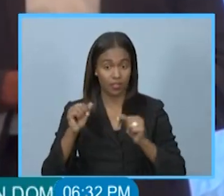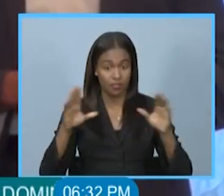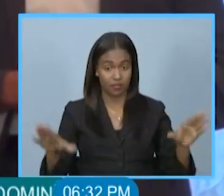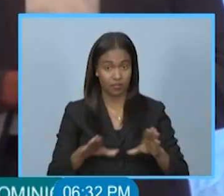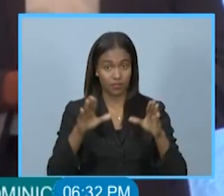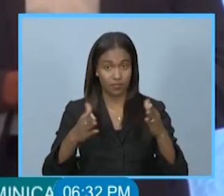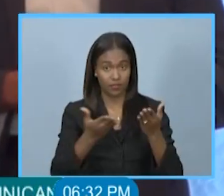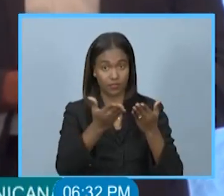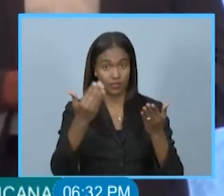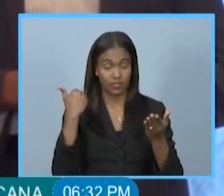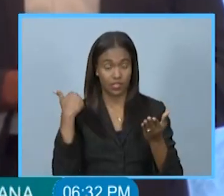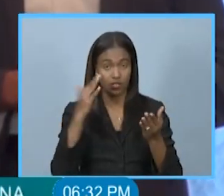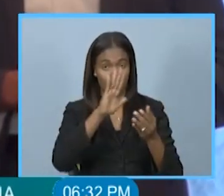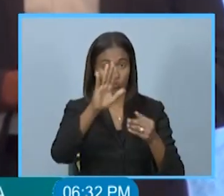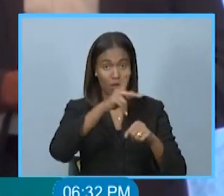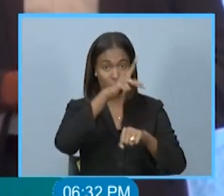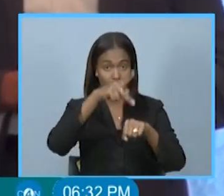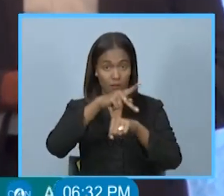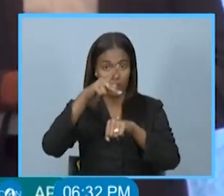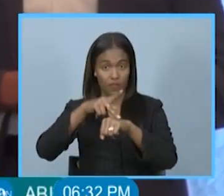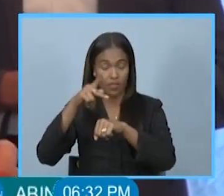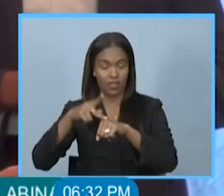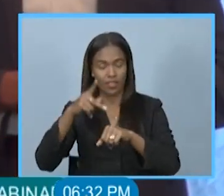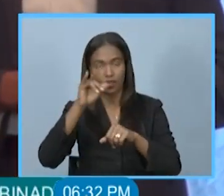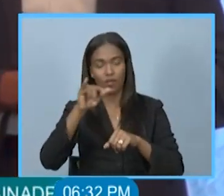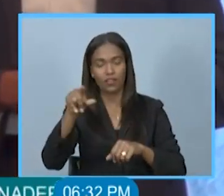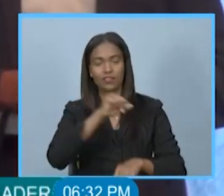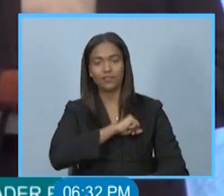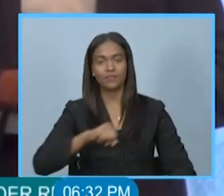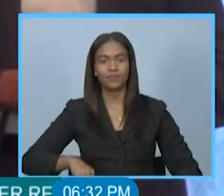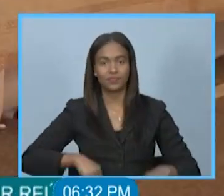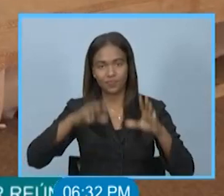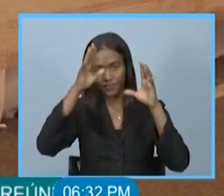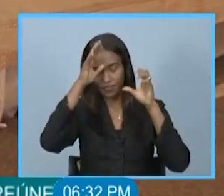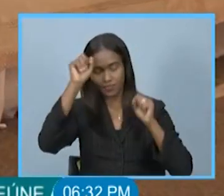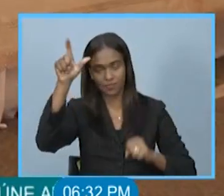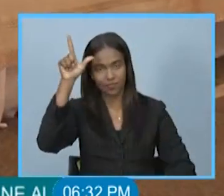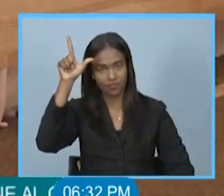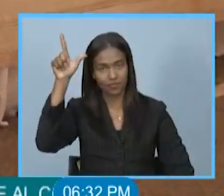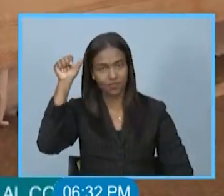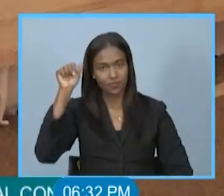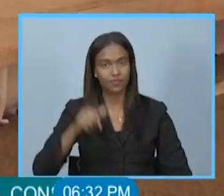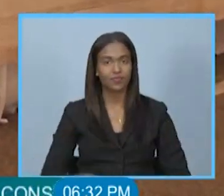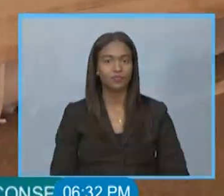actos que ustedes hacen en sus provincias al señor presidente Luis sabinadero